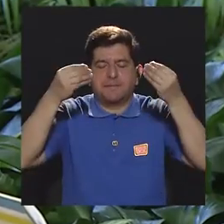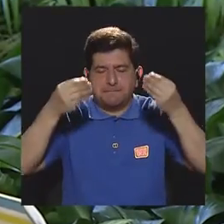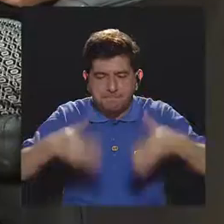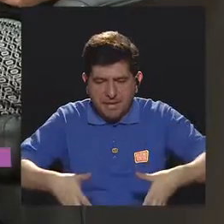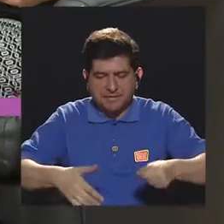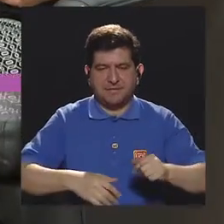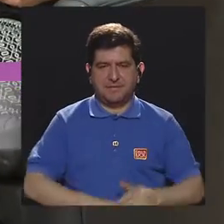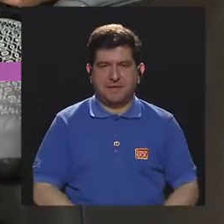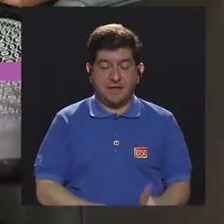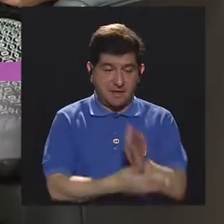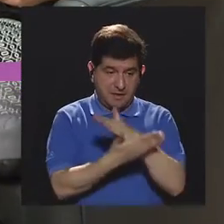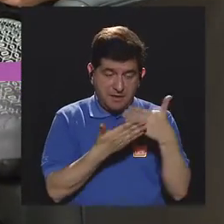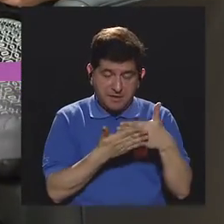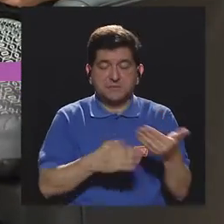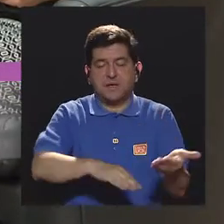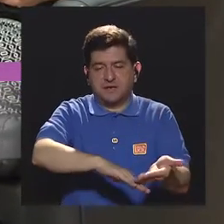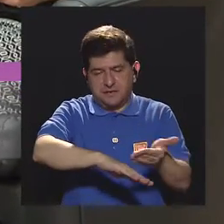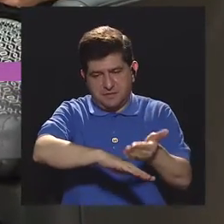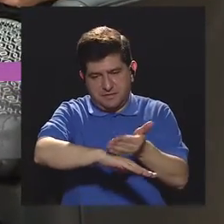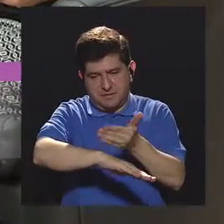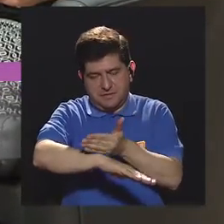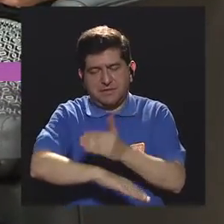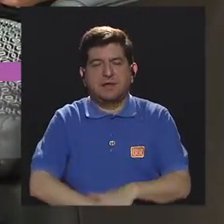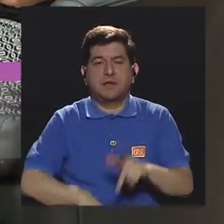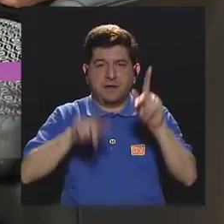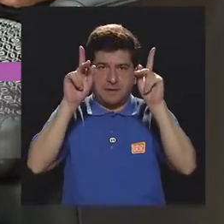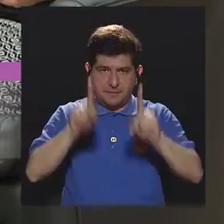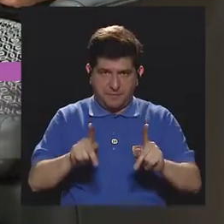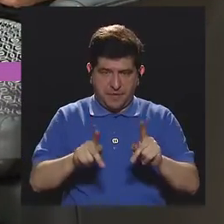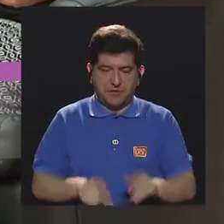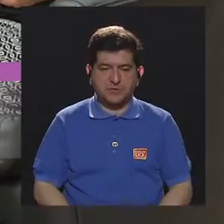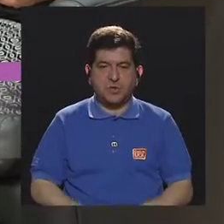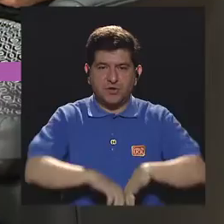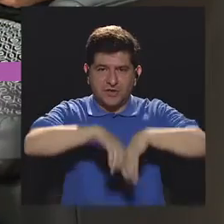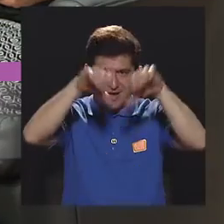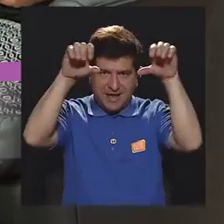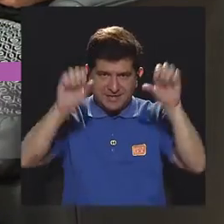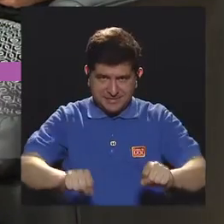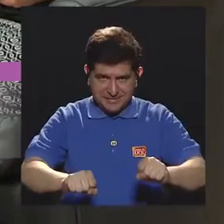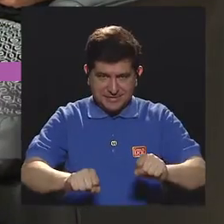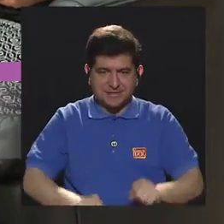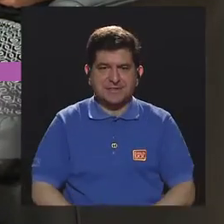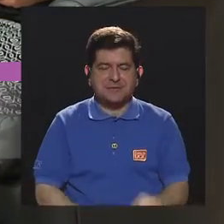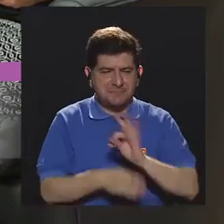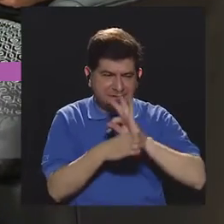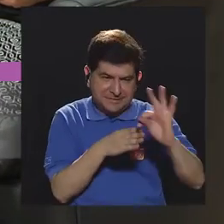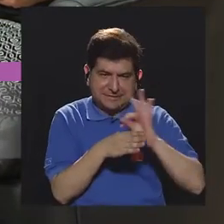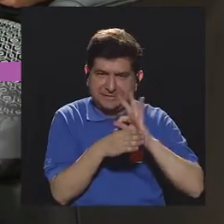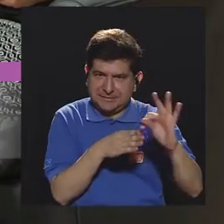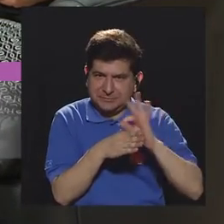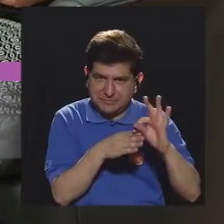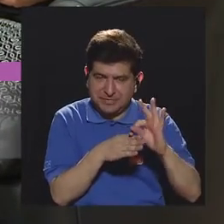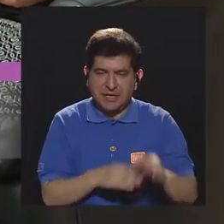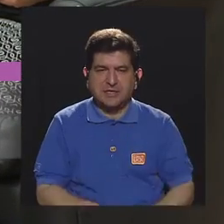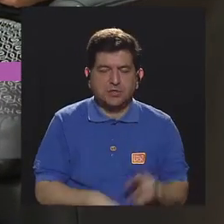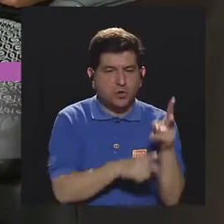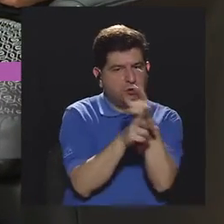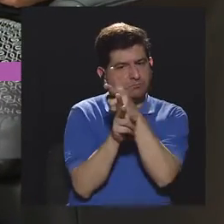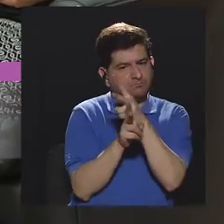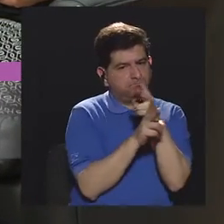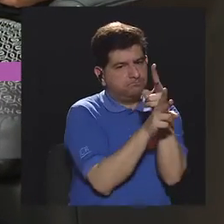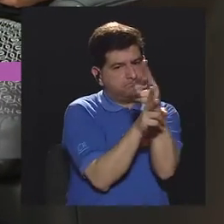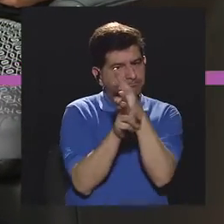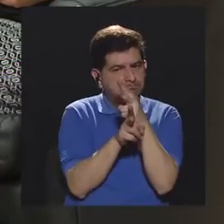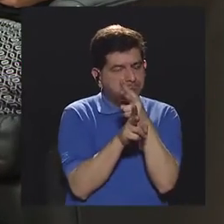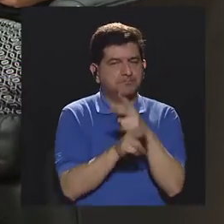pérdidas, y es parte de la recuperación. Darle a la persona todo un sistema terapéutico